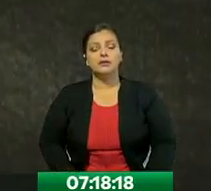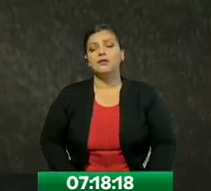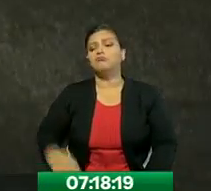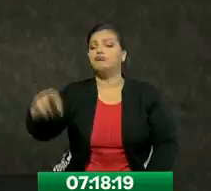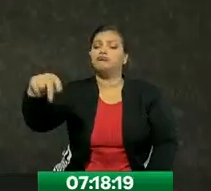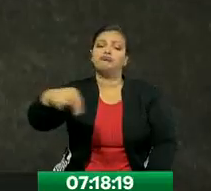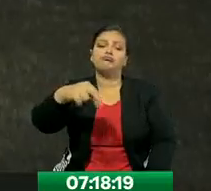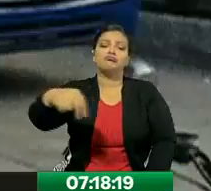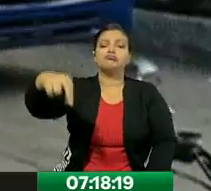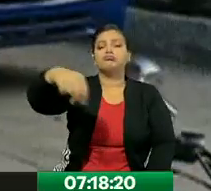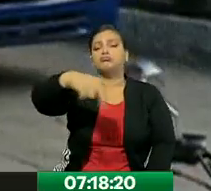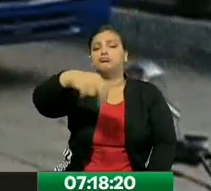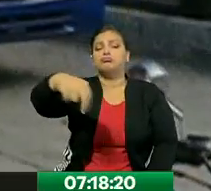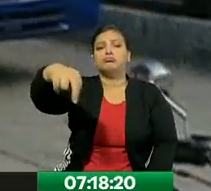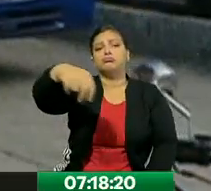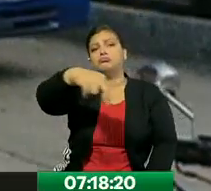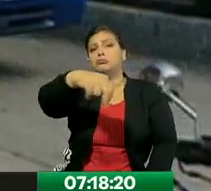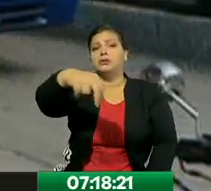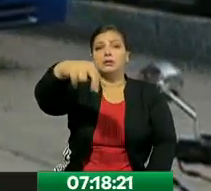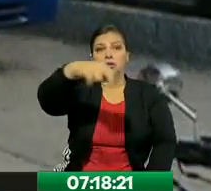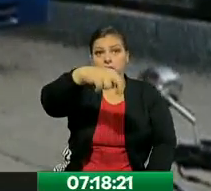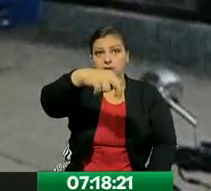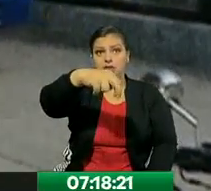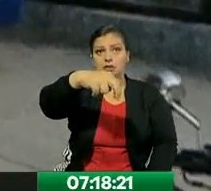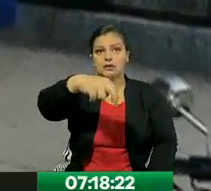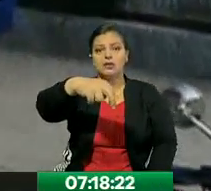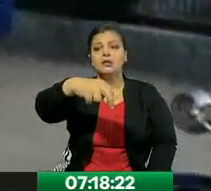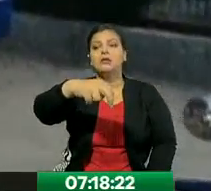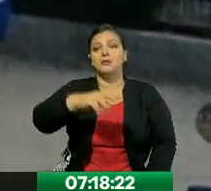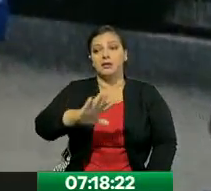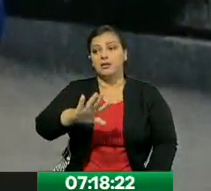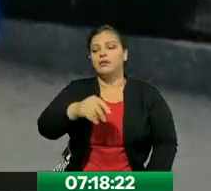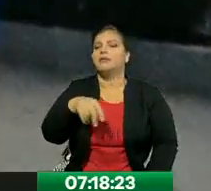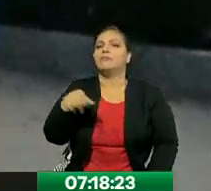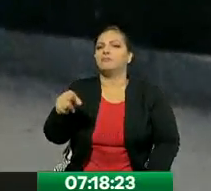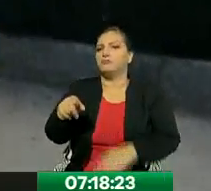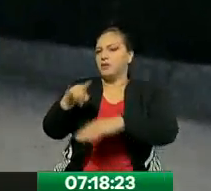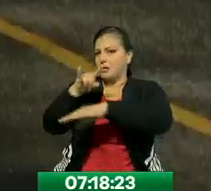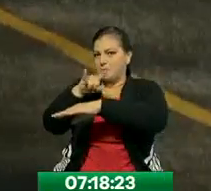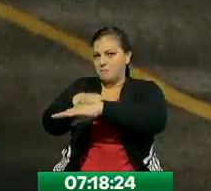caminaba por el andén de la Metrovía luego de haber ido al baño.